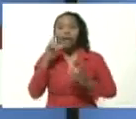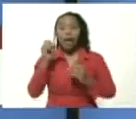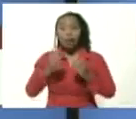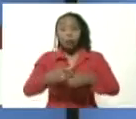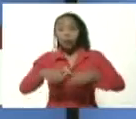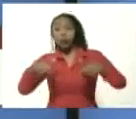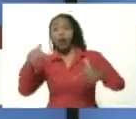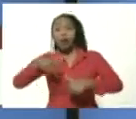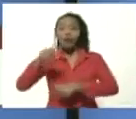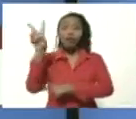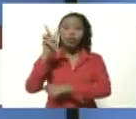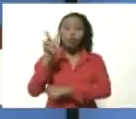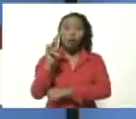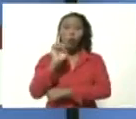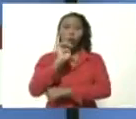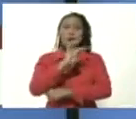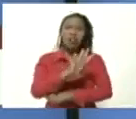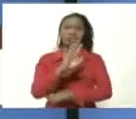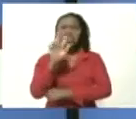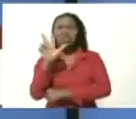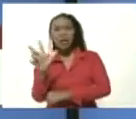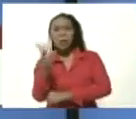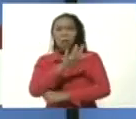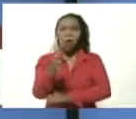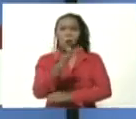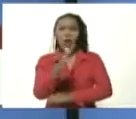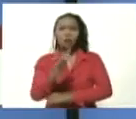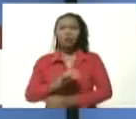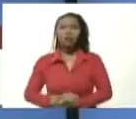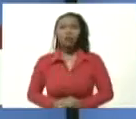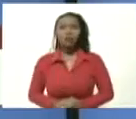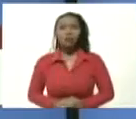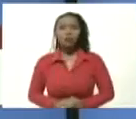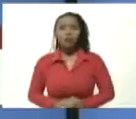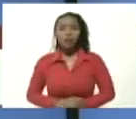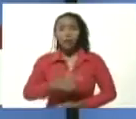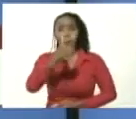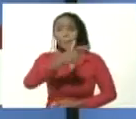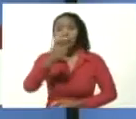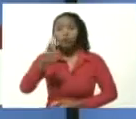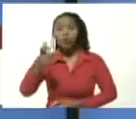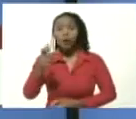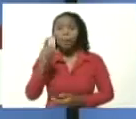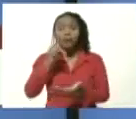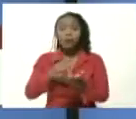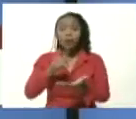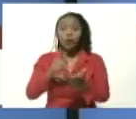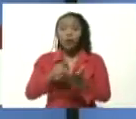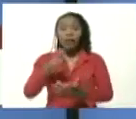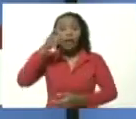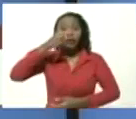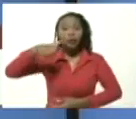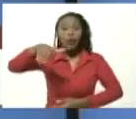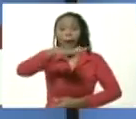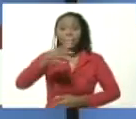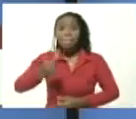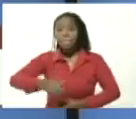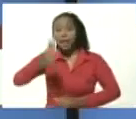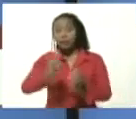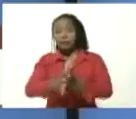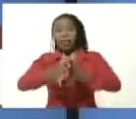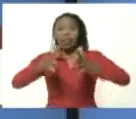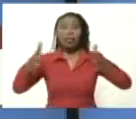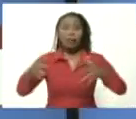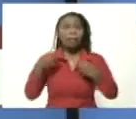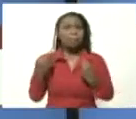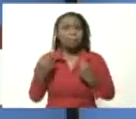de Venezuela, 43 creo que eran, candidatos de las ciudades más grandes. ¿A